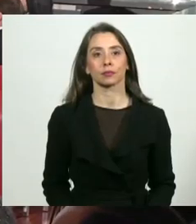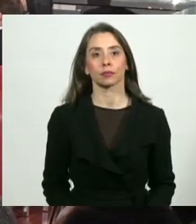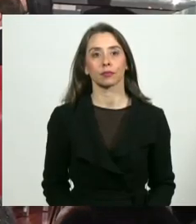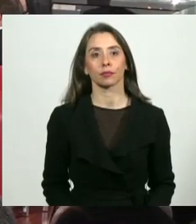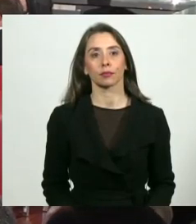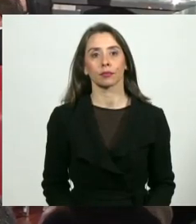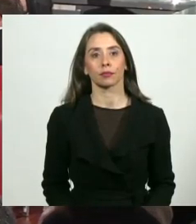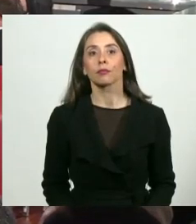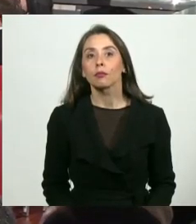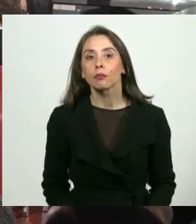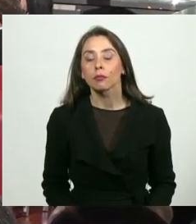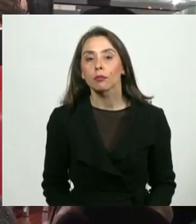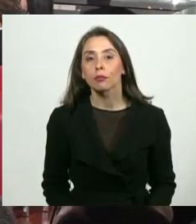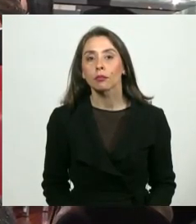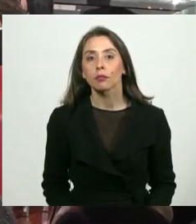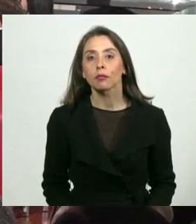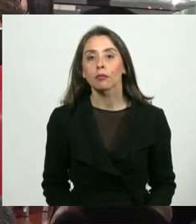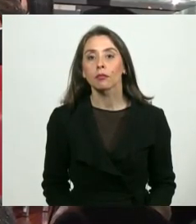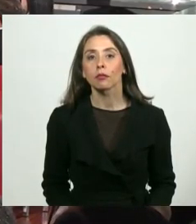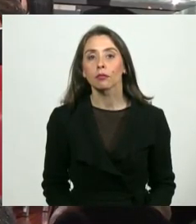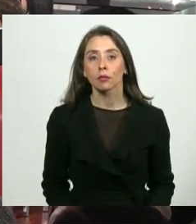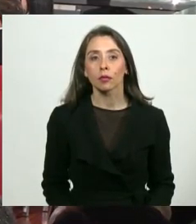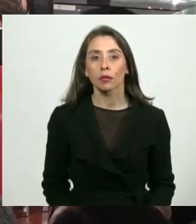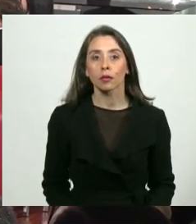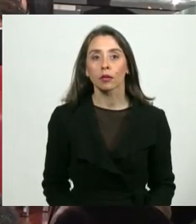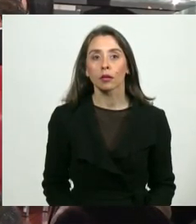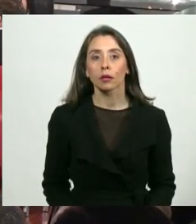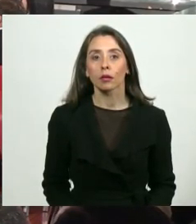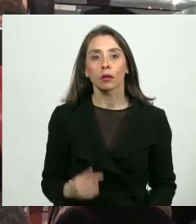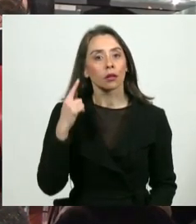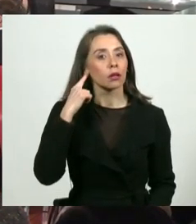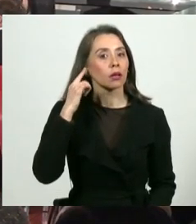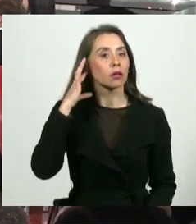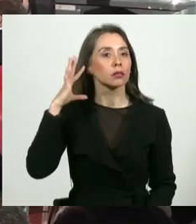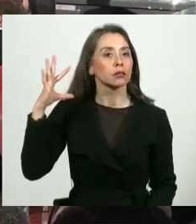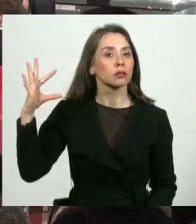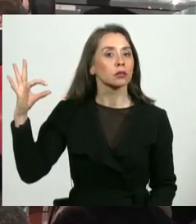Alberto Berrojal, pertenezco a Rosalcón, que es una corporación de...